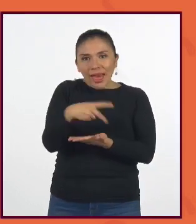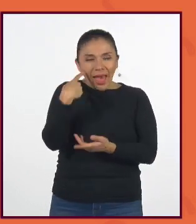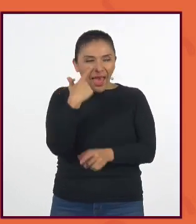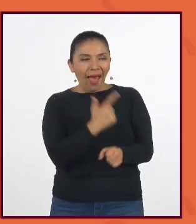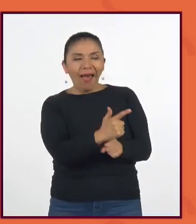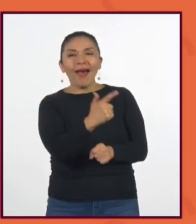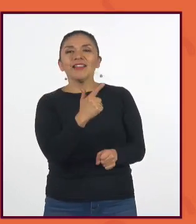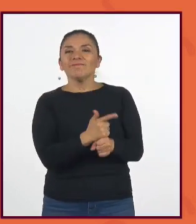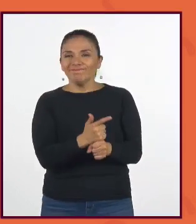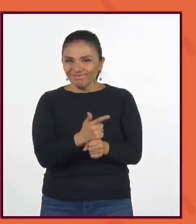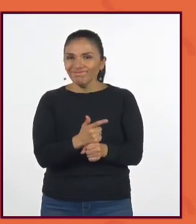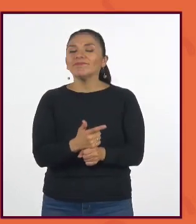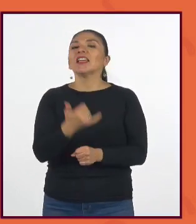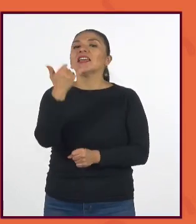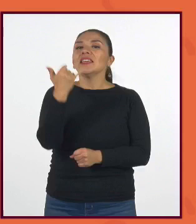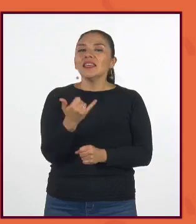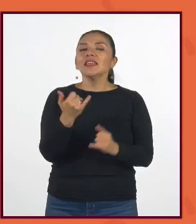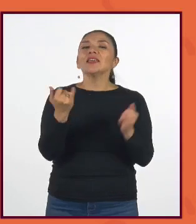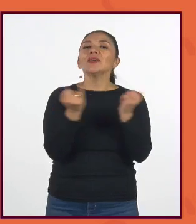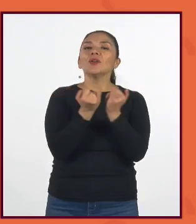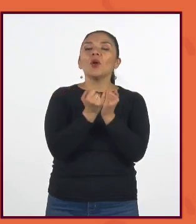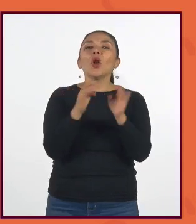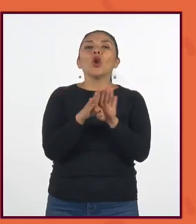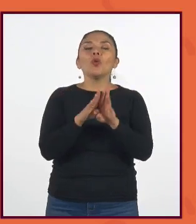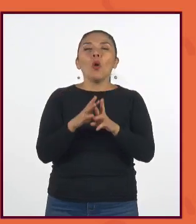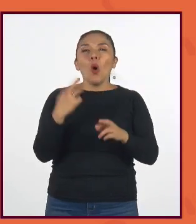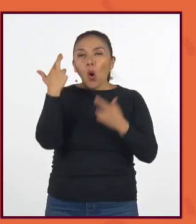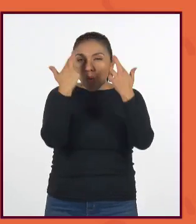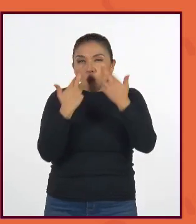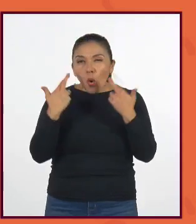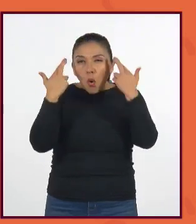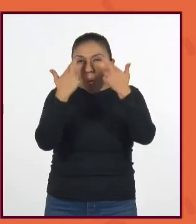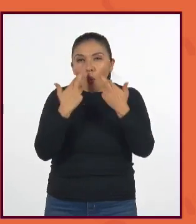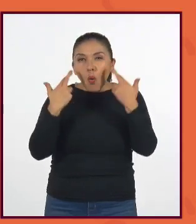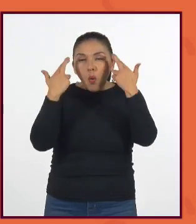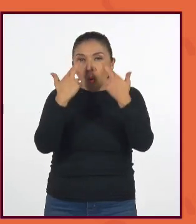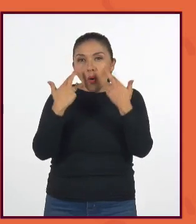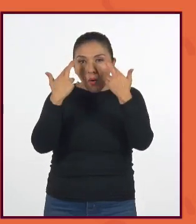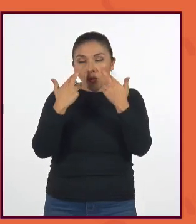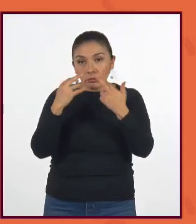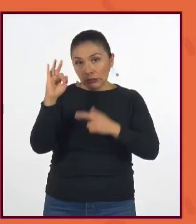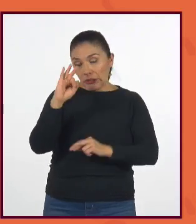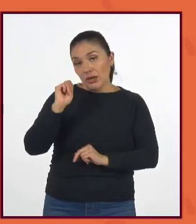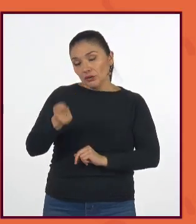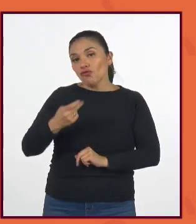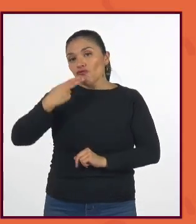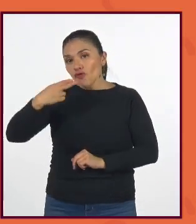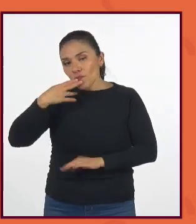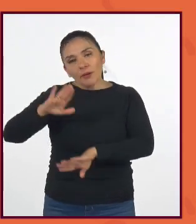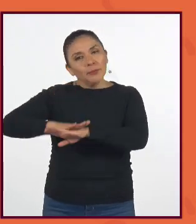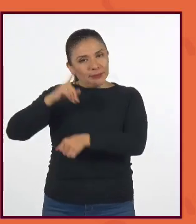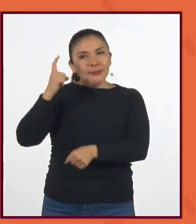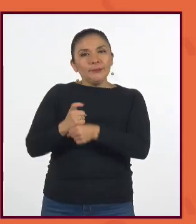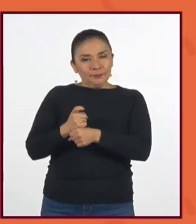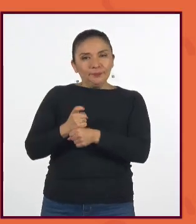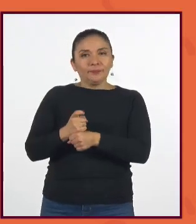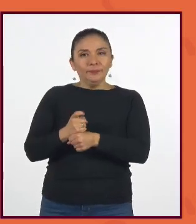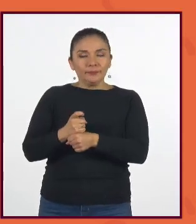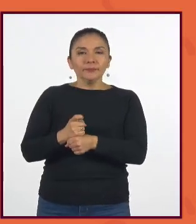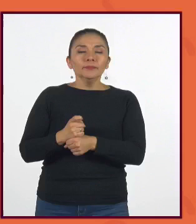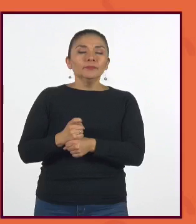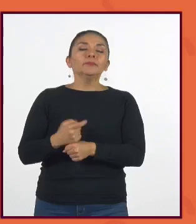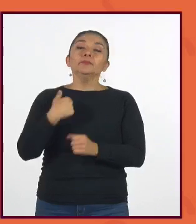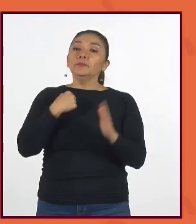Y el efecto que hay como en la conjuntiva del ojo rojo, sobre todo si se fuma. Sí. No puse esto